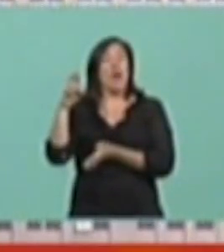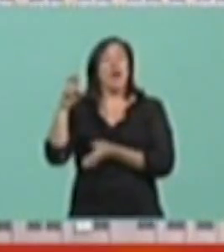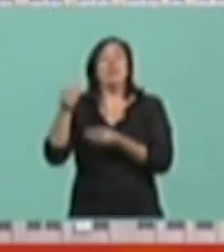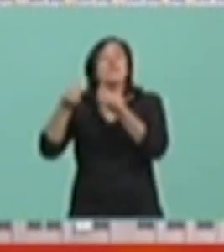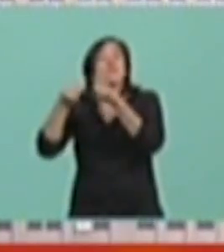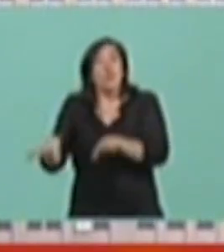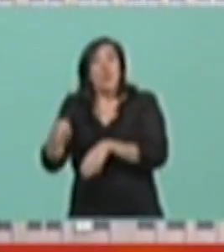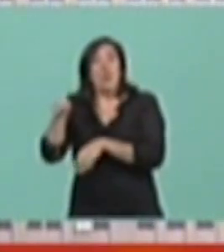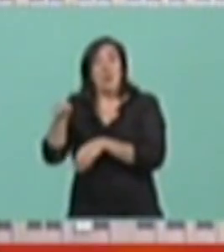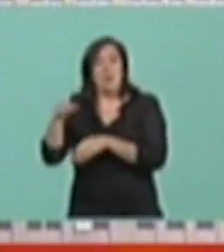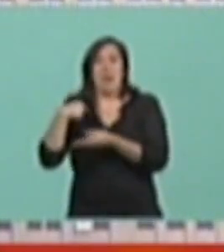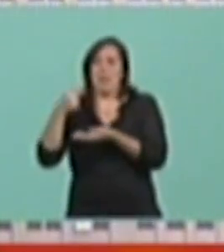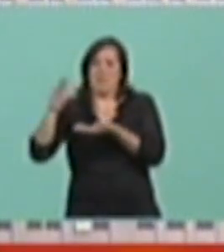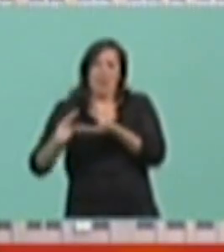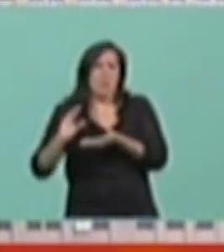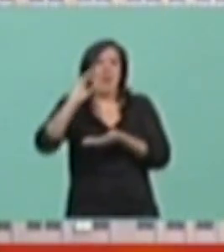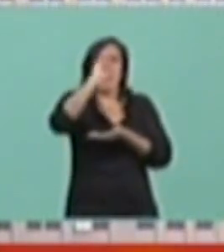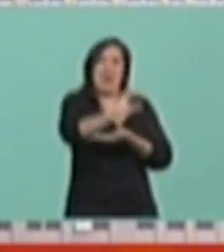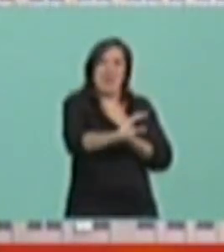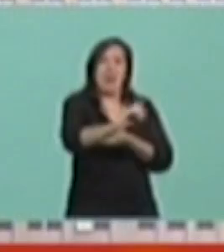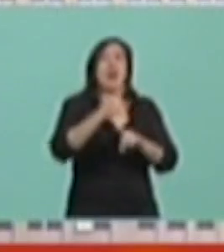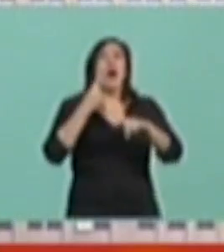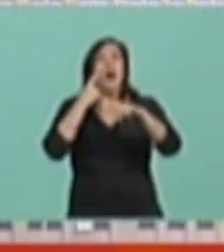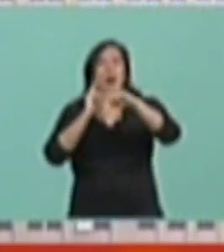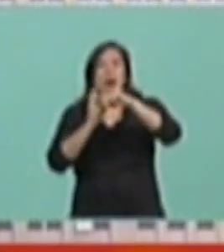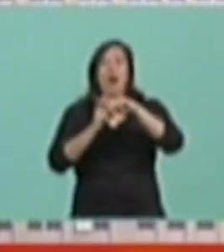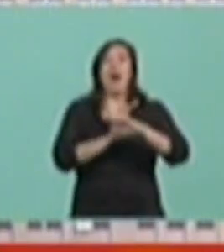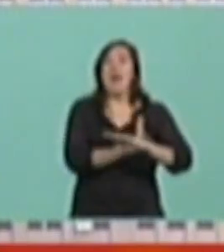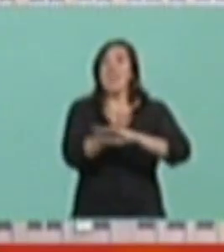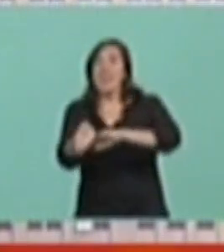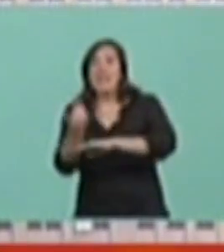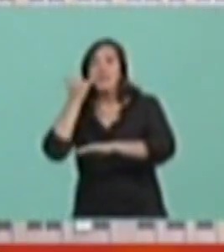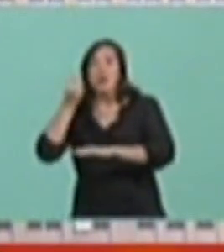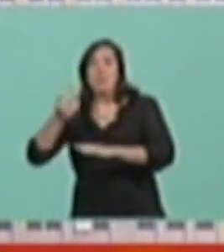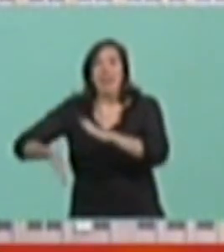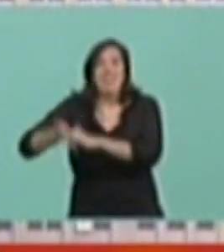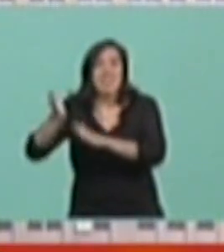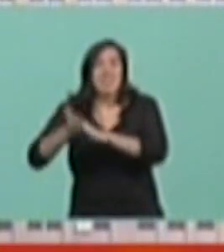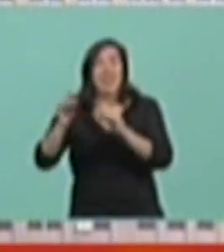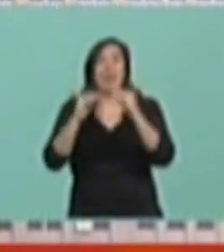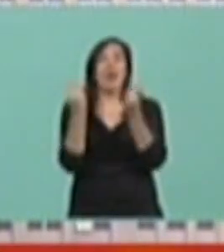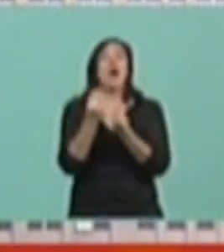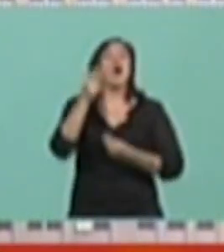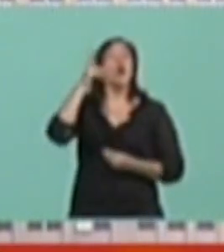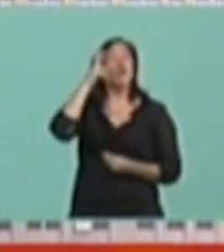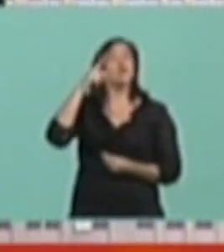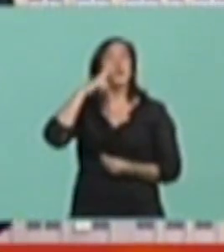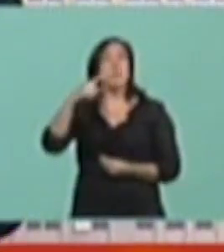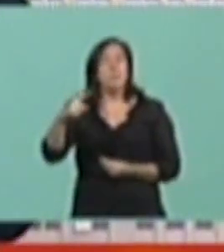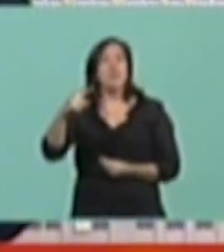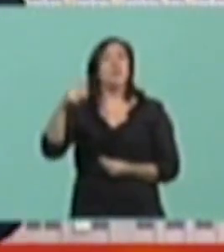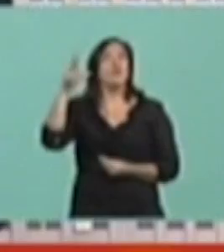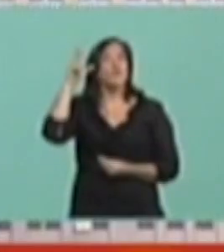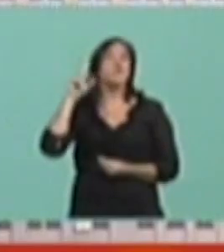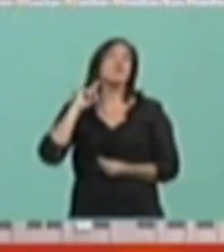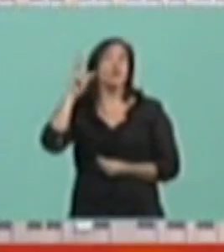muy española, que los funcionarios argentinos se habían metido en un atolladero del que no podían salir. Yo creo que eso, bueno, por